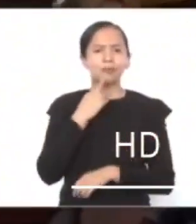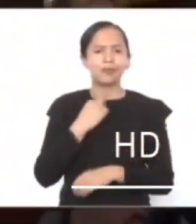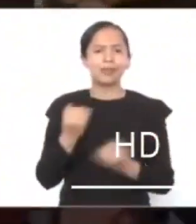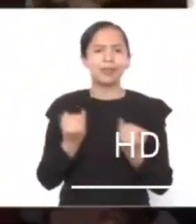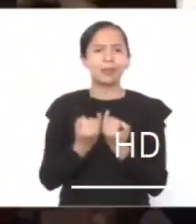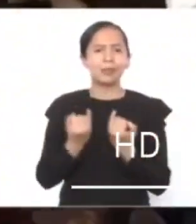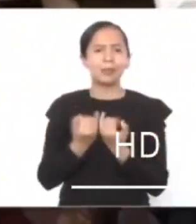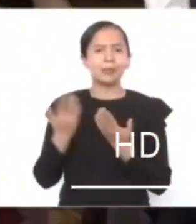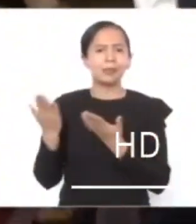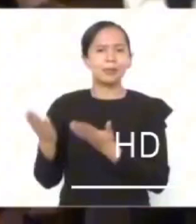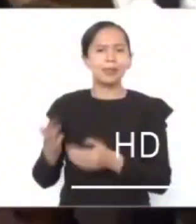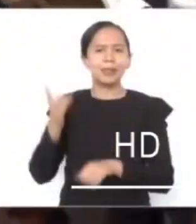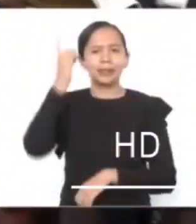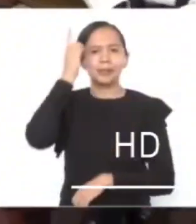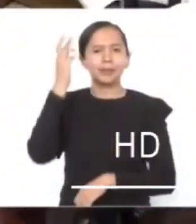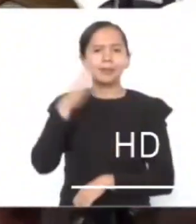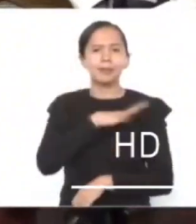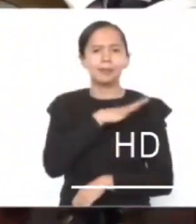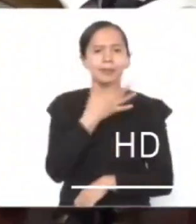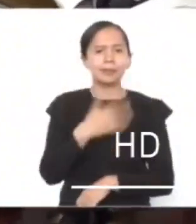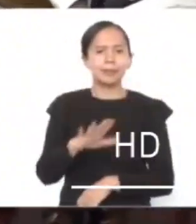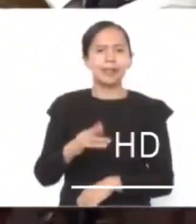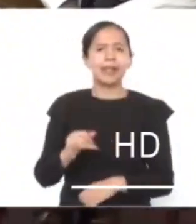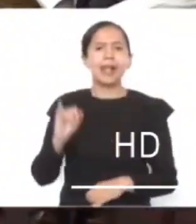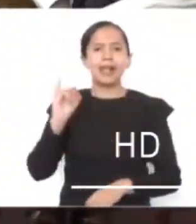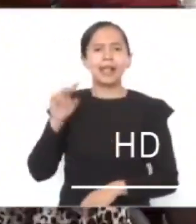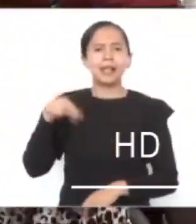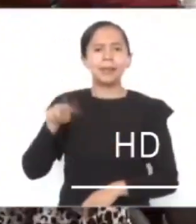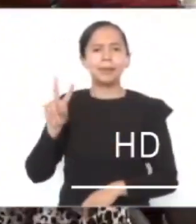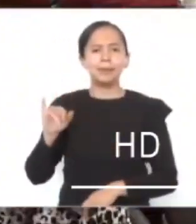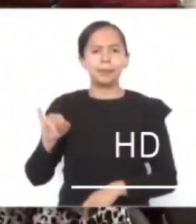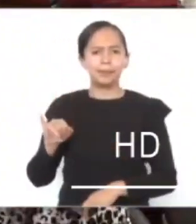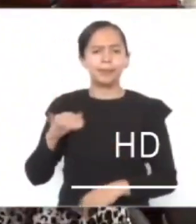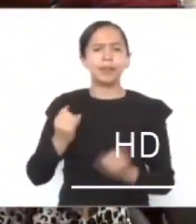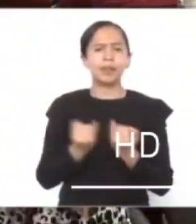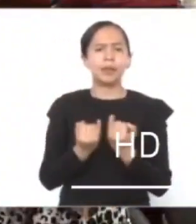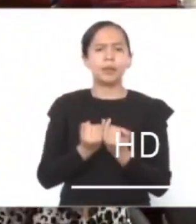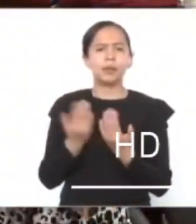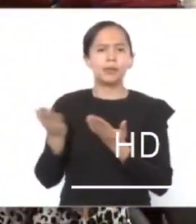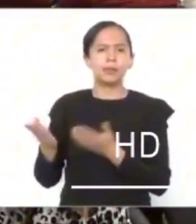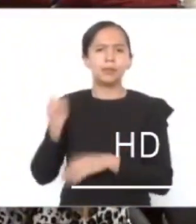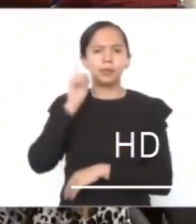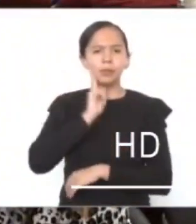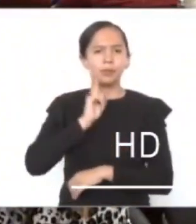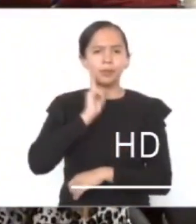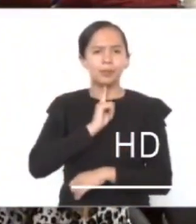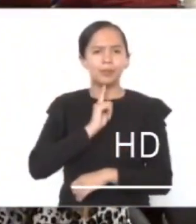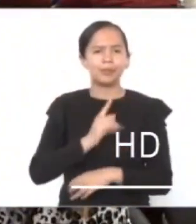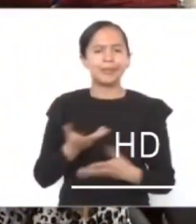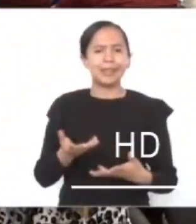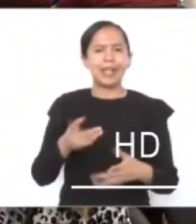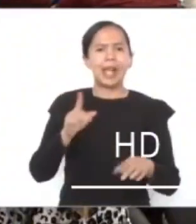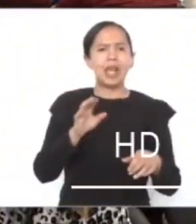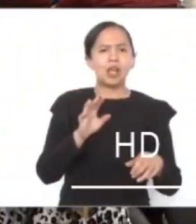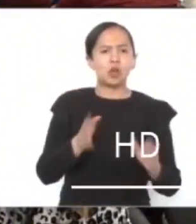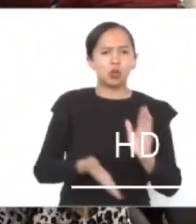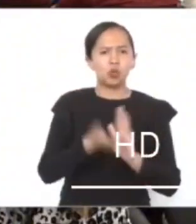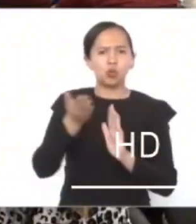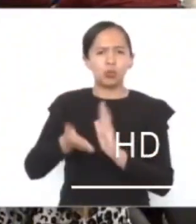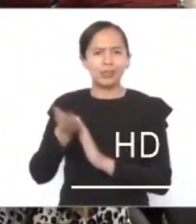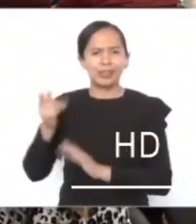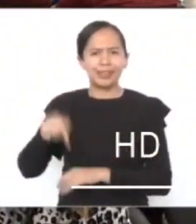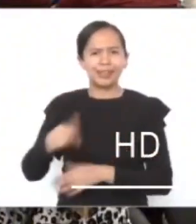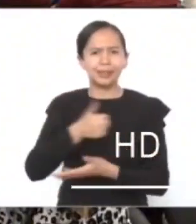Peña Collazo, director general del Instituto de Vivienda. Licenciada Yabneli Maldonado Mesa, comisionada para la reconstrucción de la Ciudad de